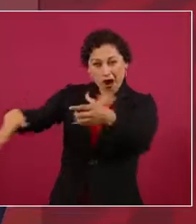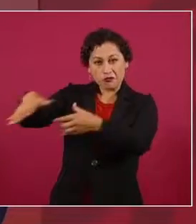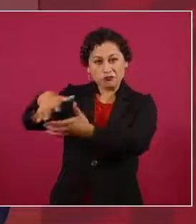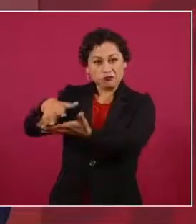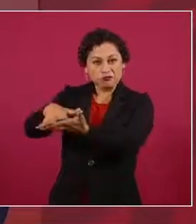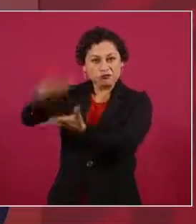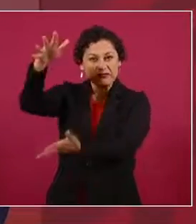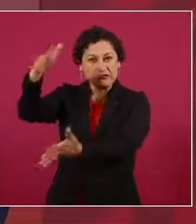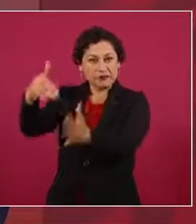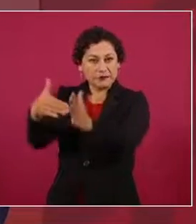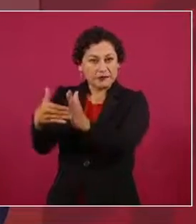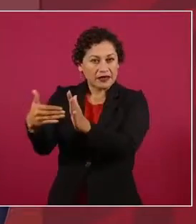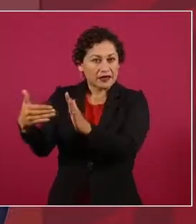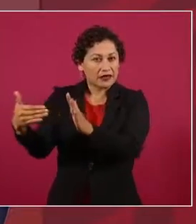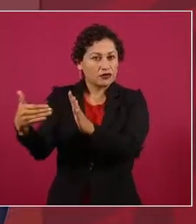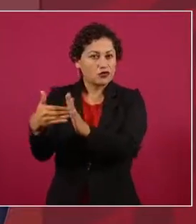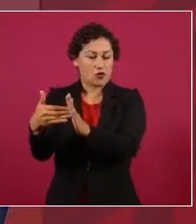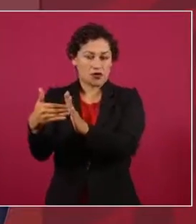son millones,